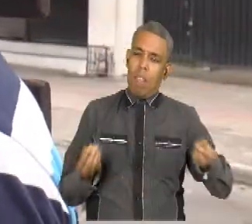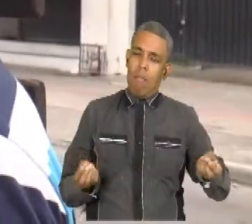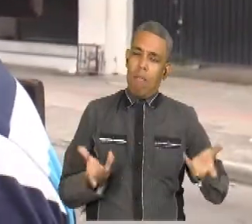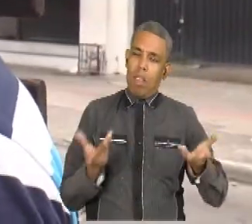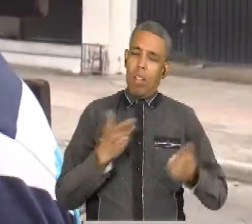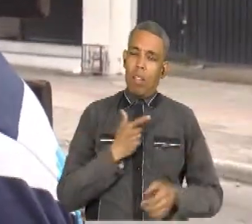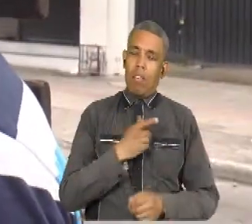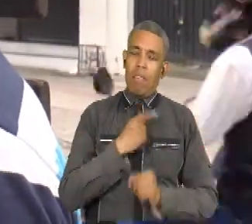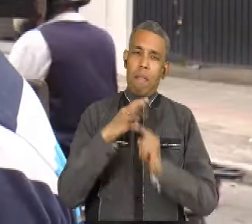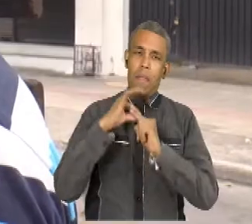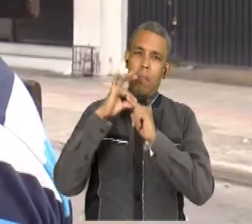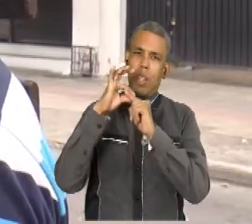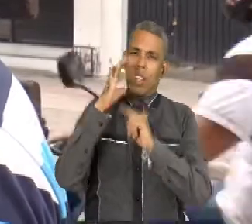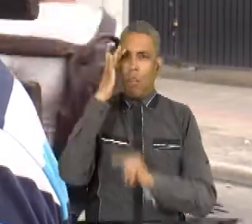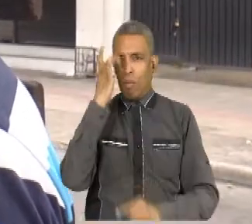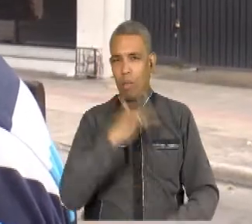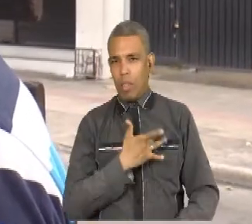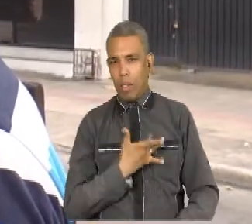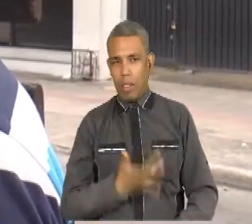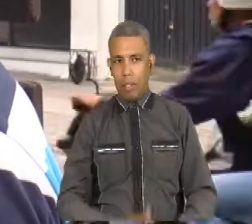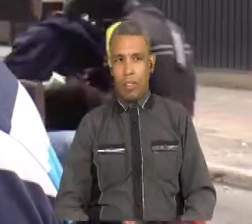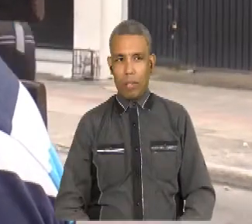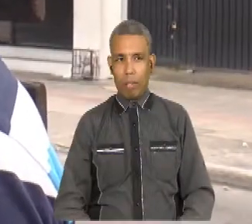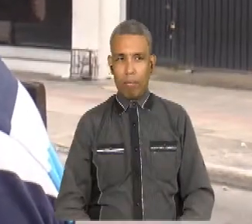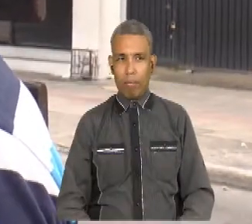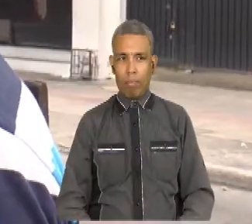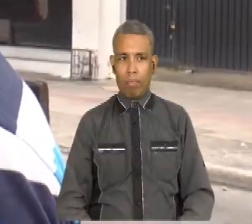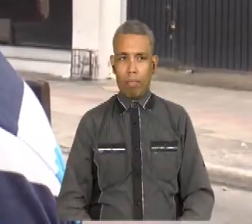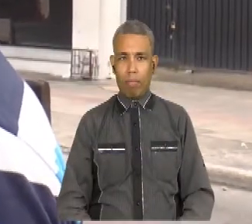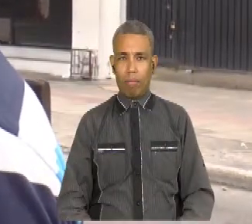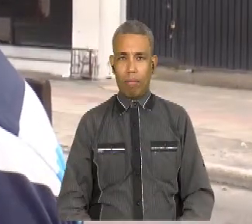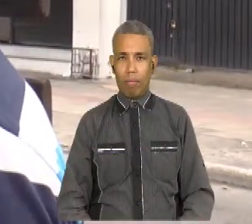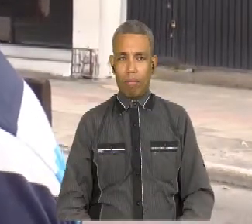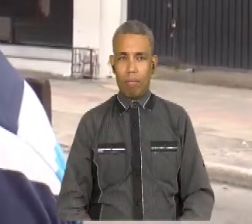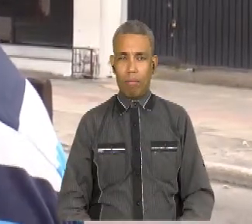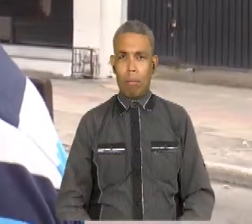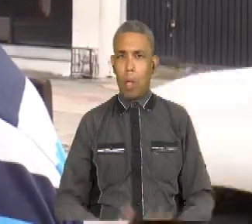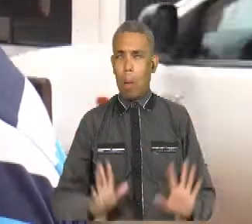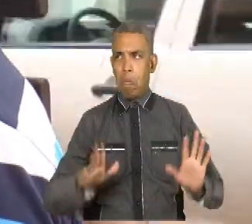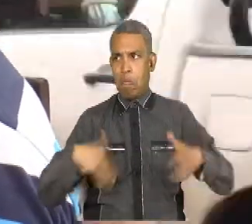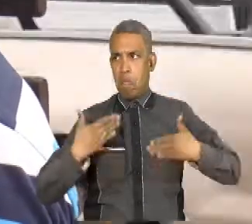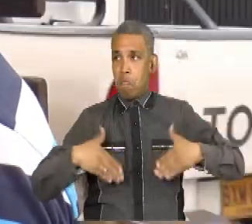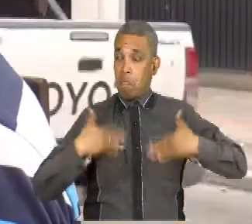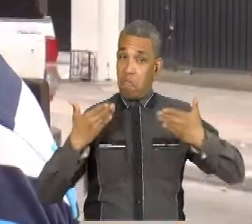La vida, saberla vivir y disfrutarla